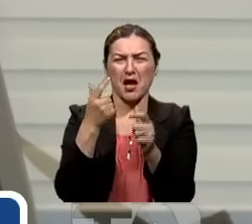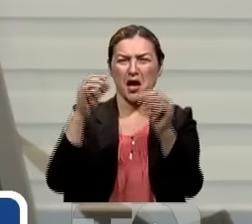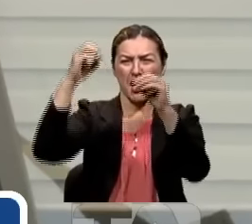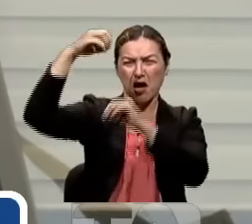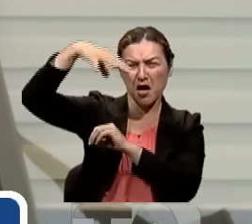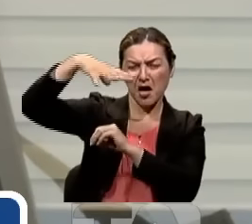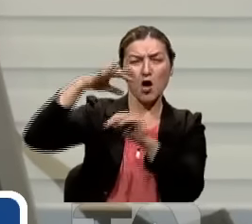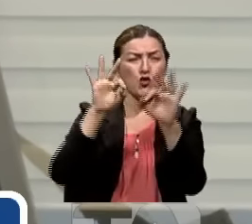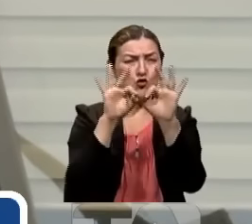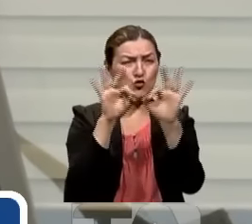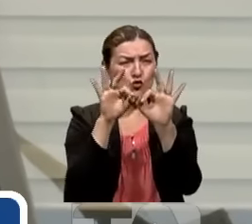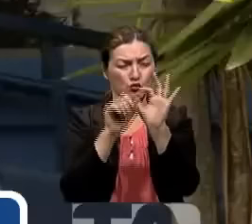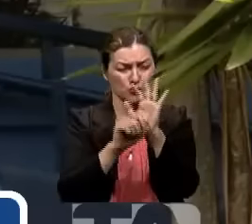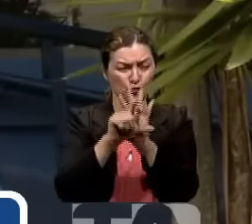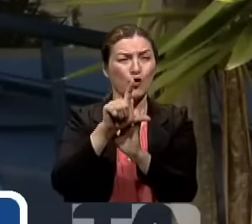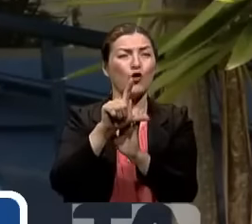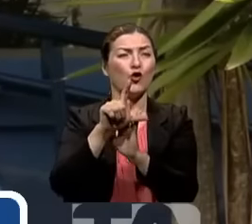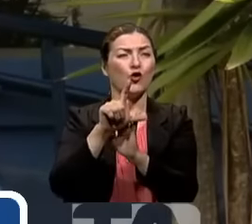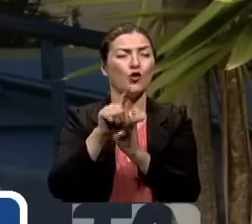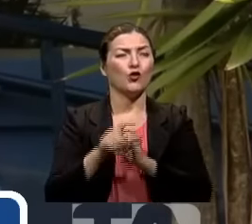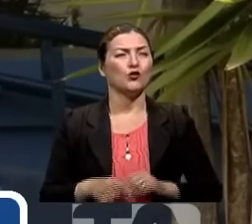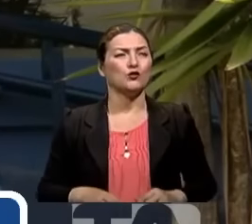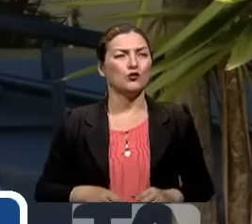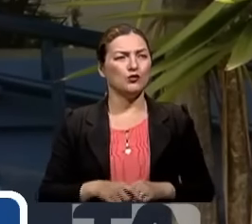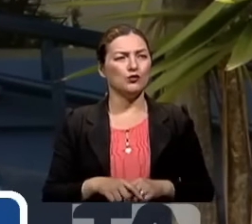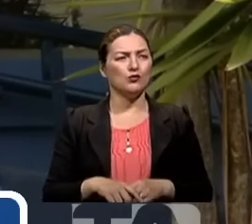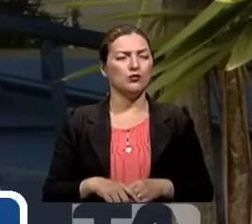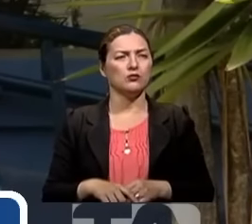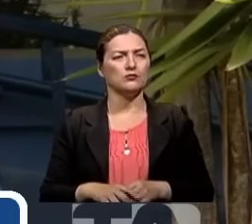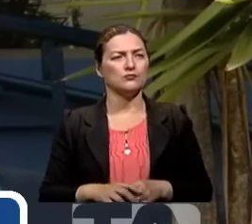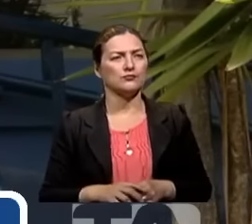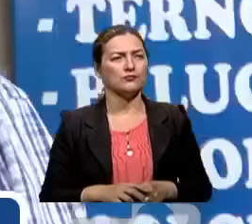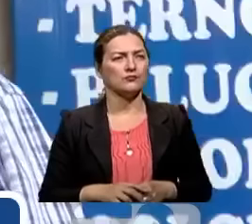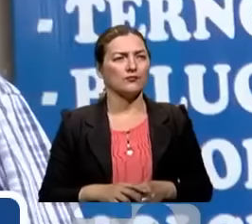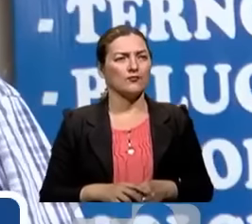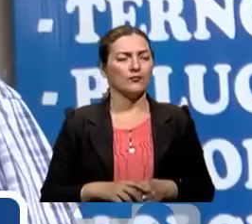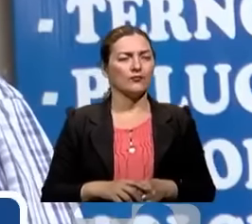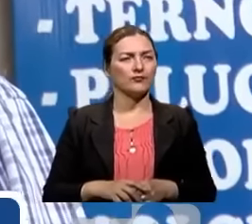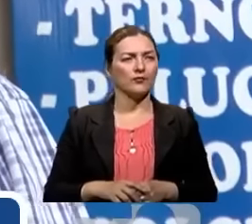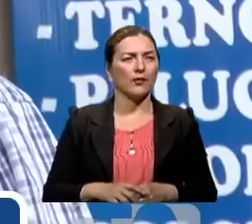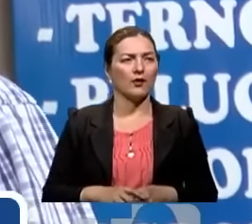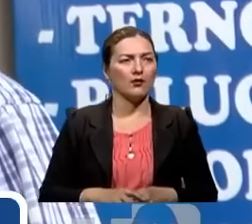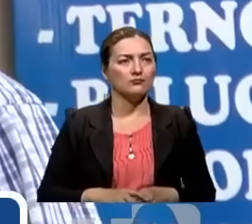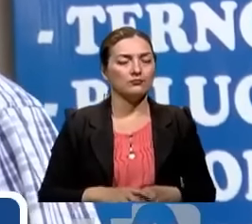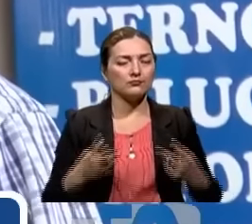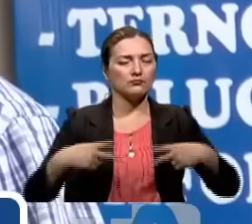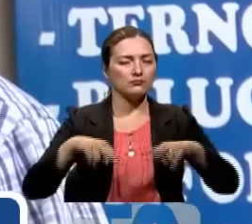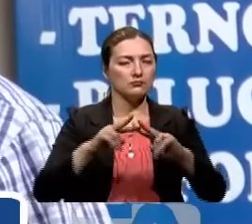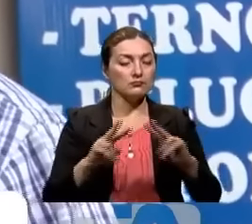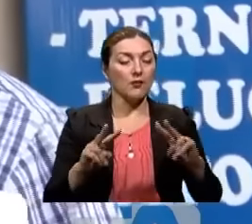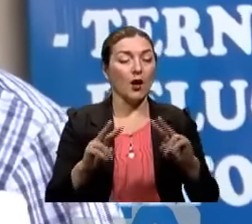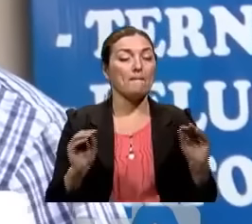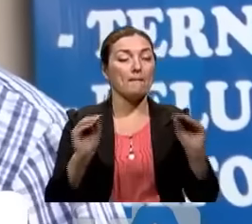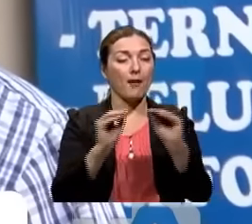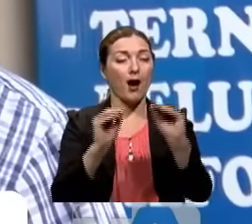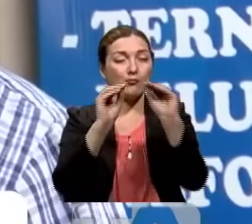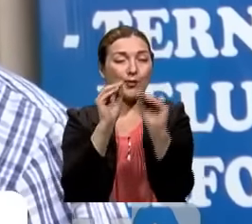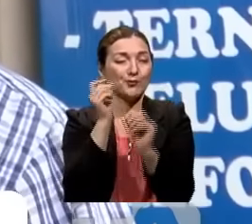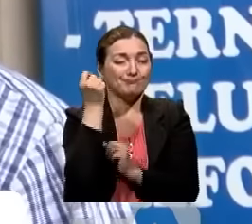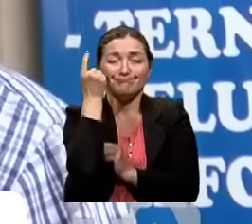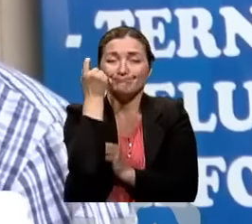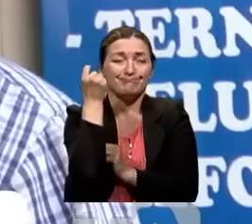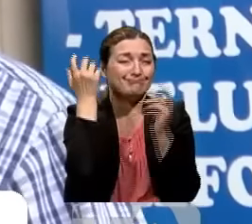reclaman afuera de la empresa eléctrica incrementos desproporcionados en sus planillas. Se ha duplicado y yo eso no entiendo. Mientras